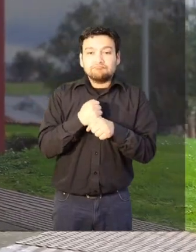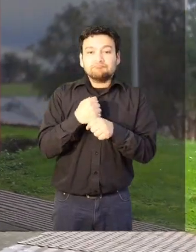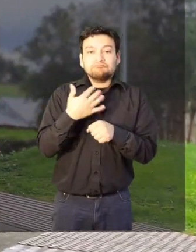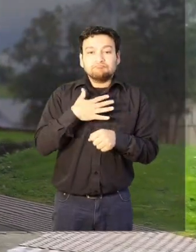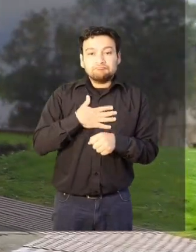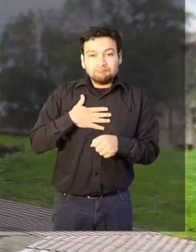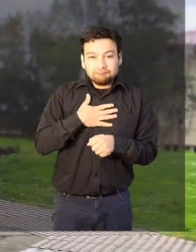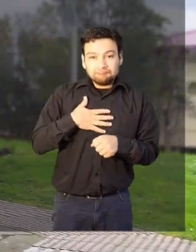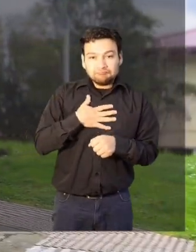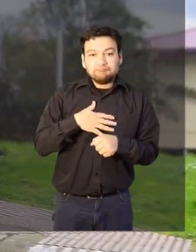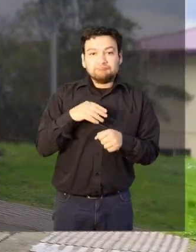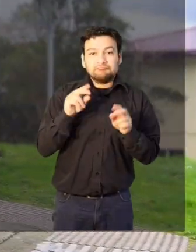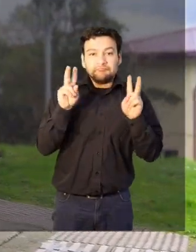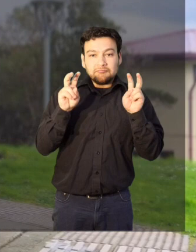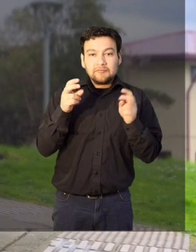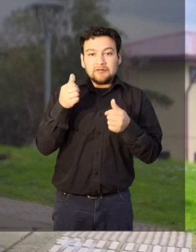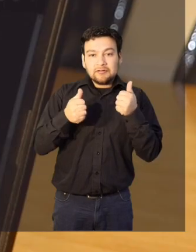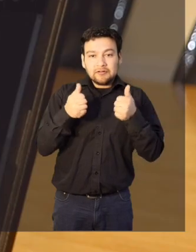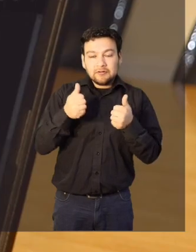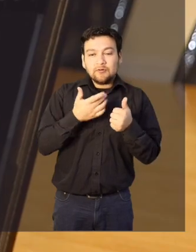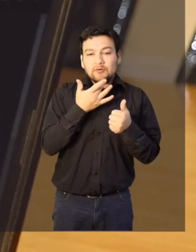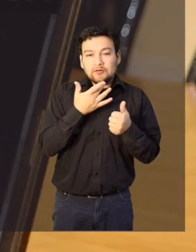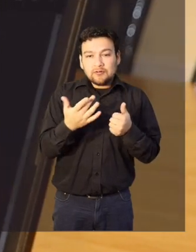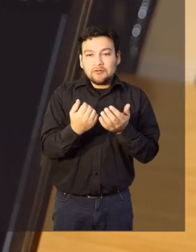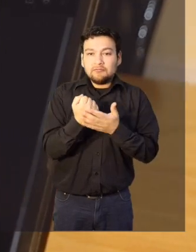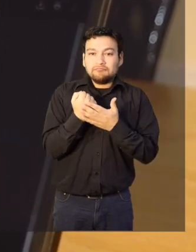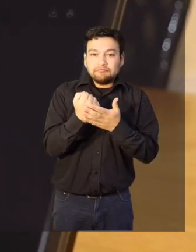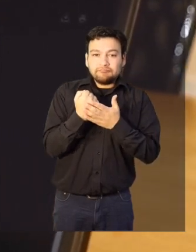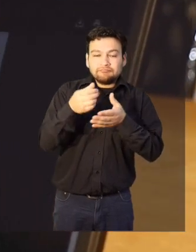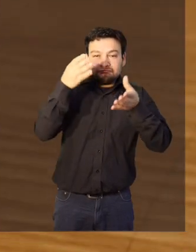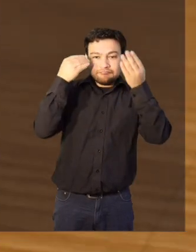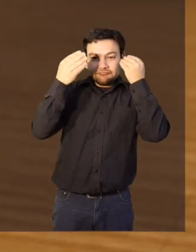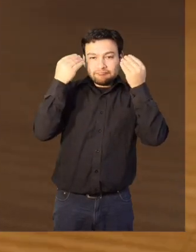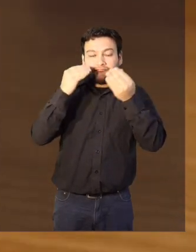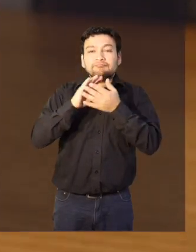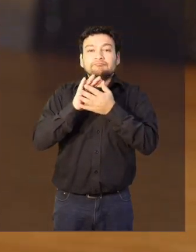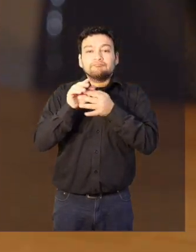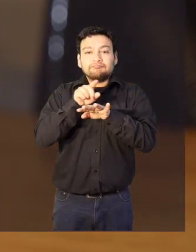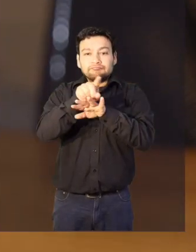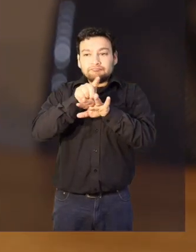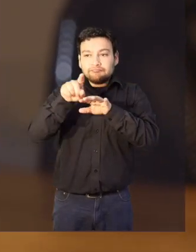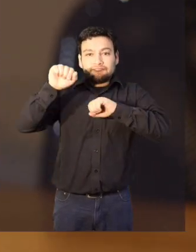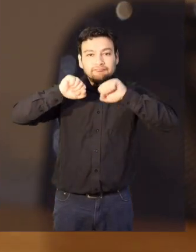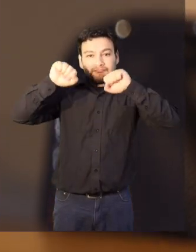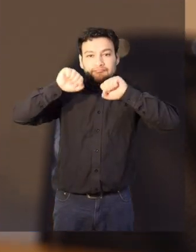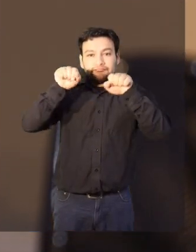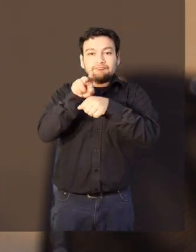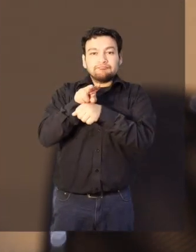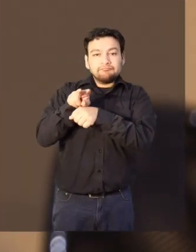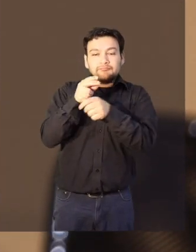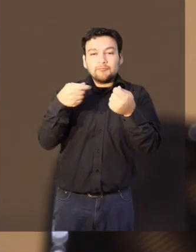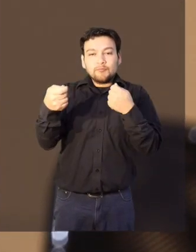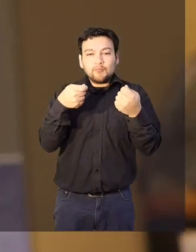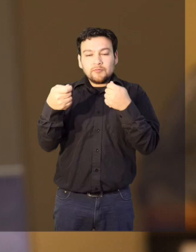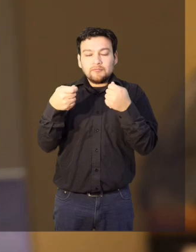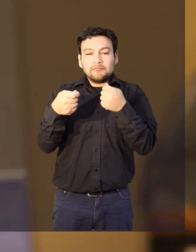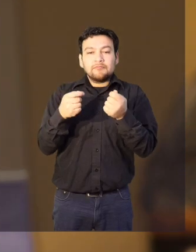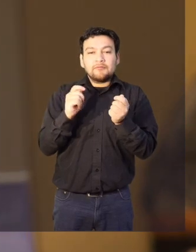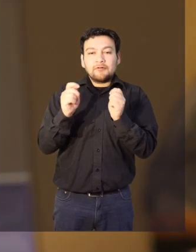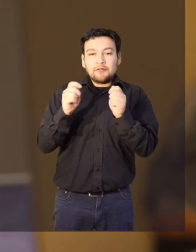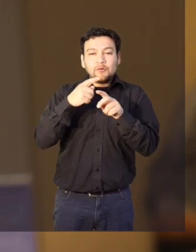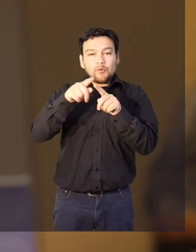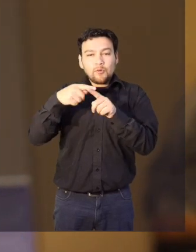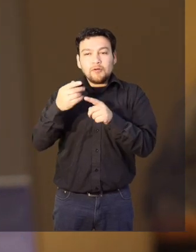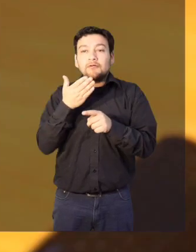carrera me gusta mucho todo lo que marca la carrera ya que te permite desarrollar en todas las áreas de una empresa desde administración finanzas